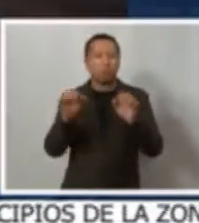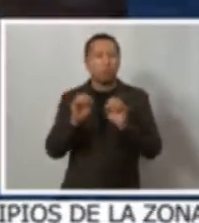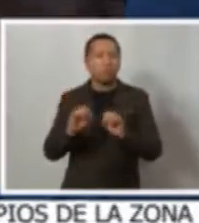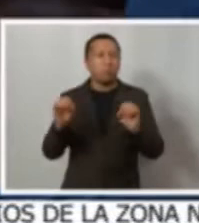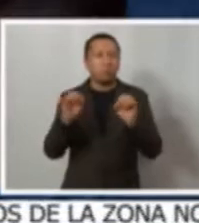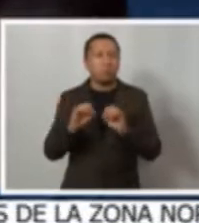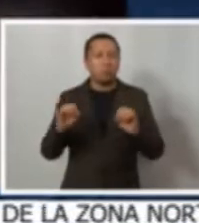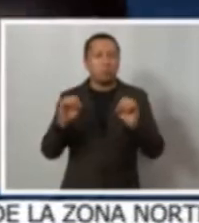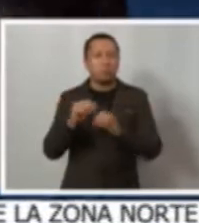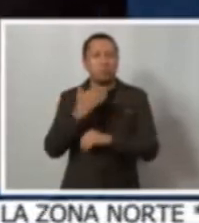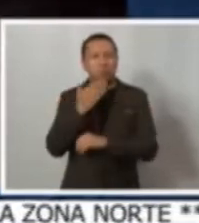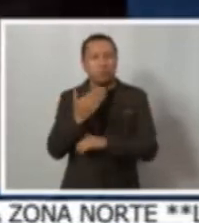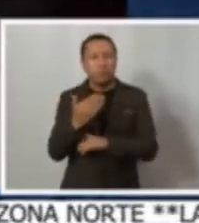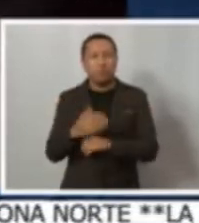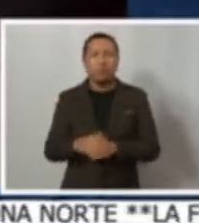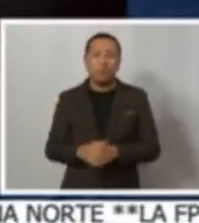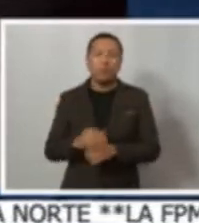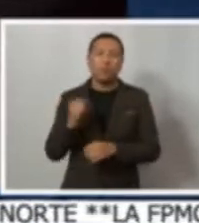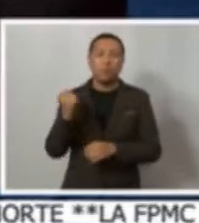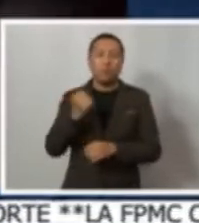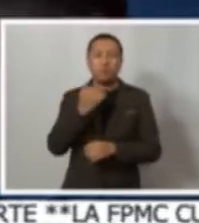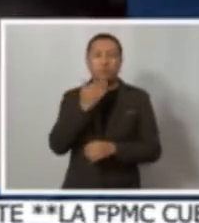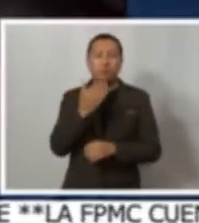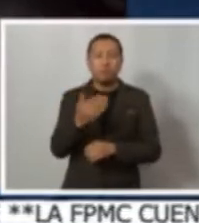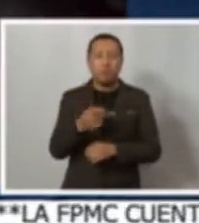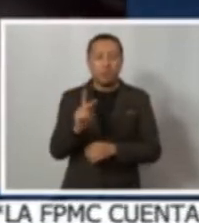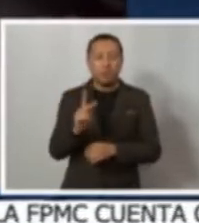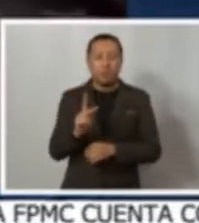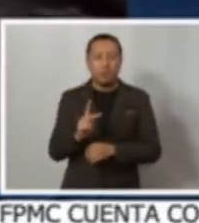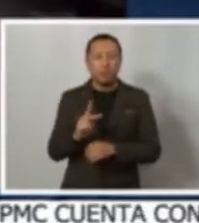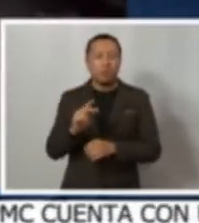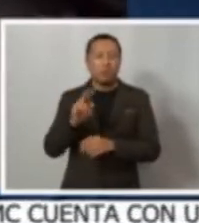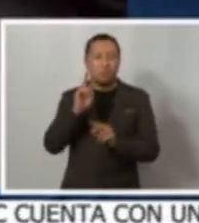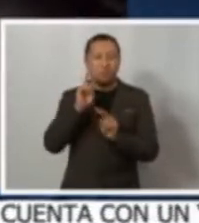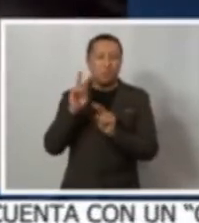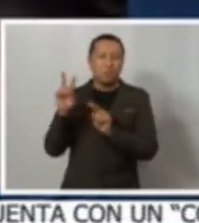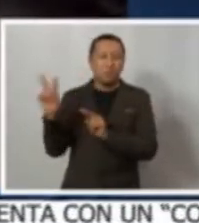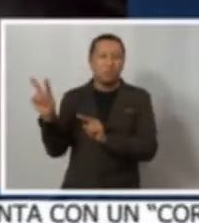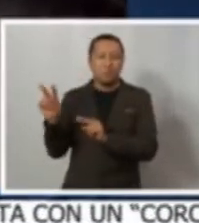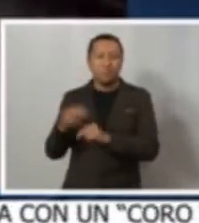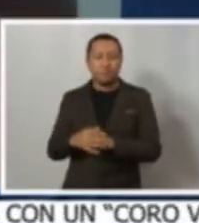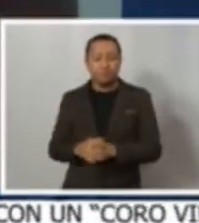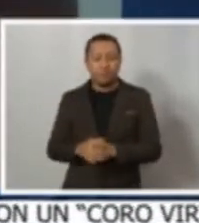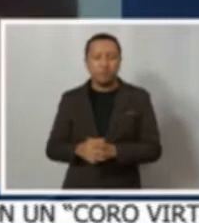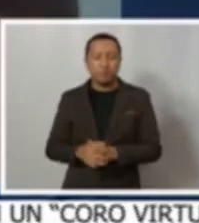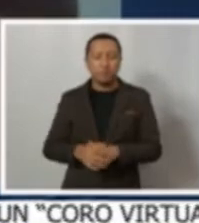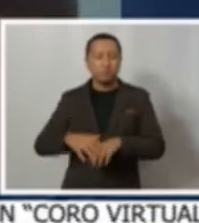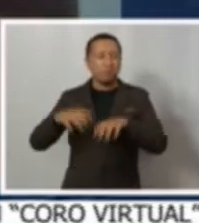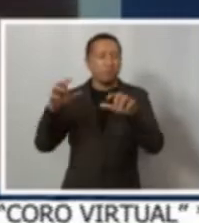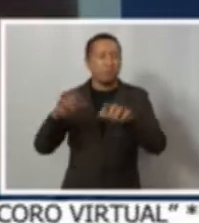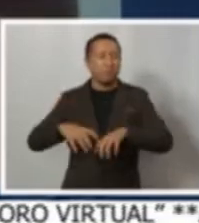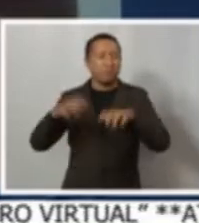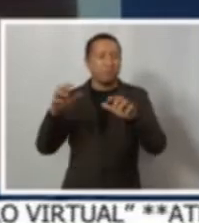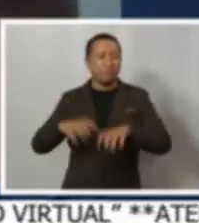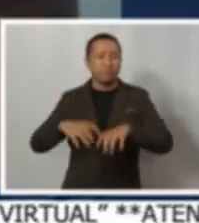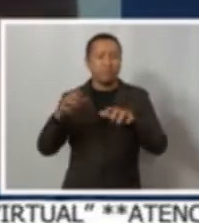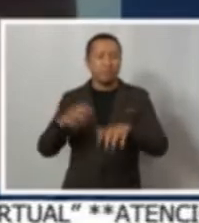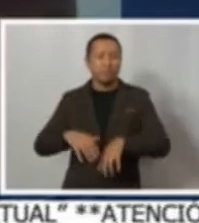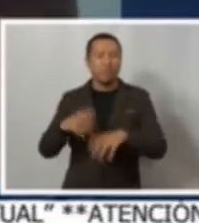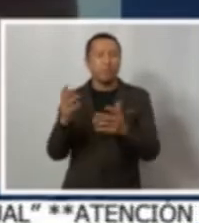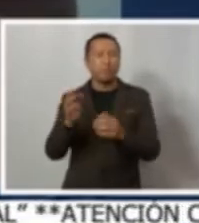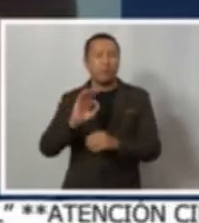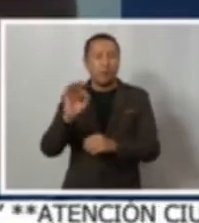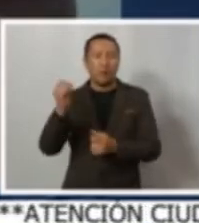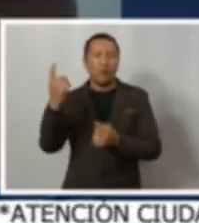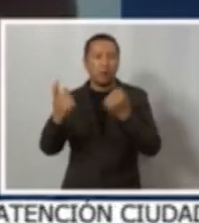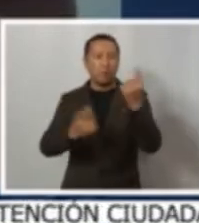inunde ninguna parte, pero sí, sí estamos viendo algunas imágenes en la pantalla acerca de lo que está ocurriendo y sí, sí hay algunas inundaciones